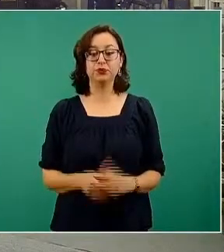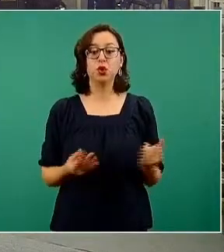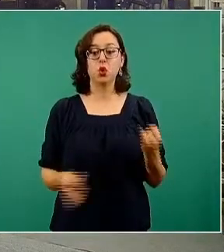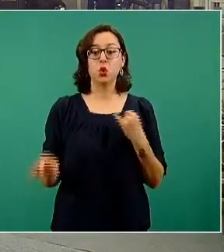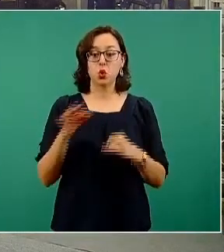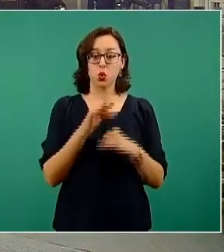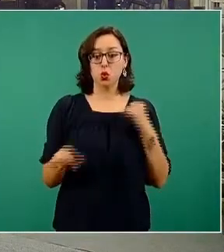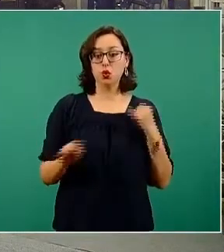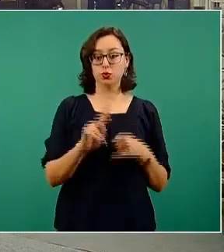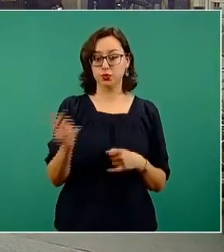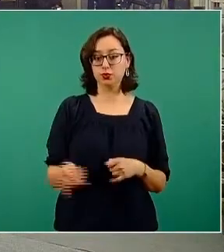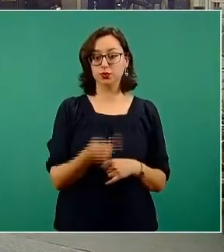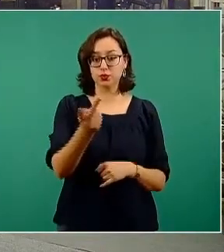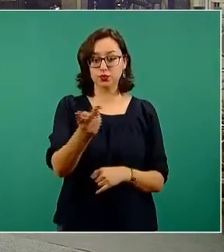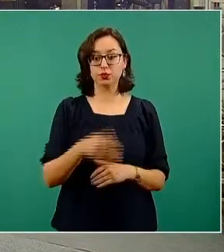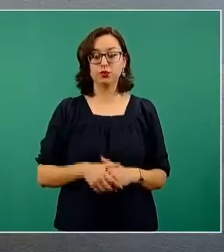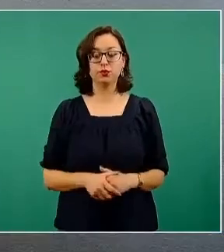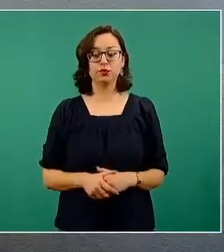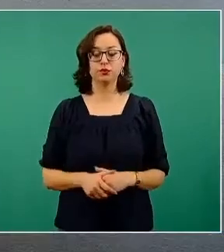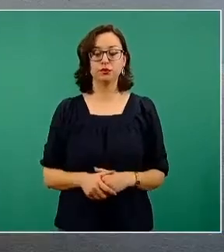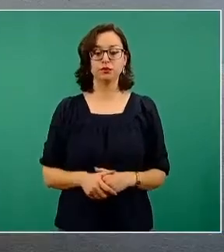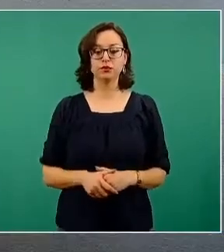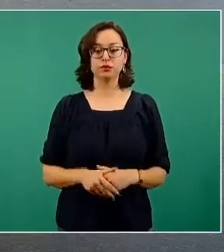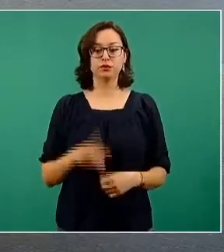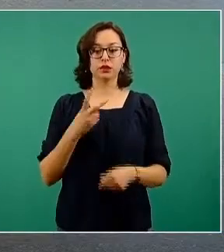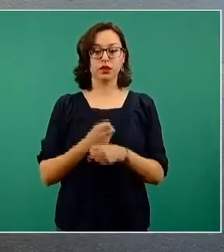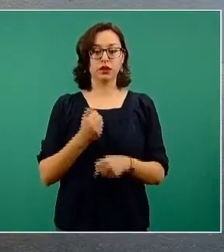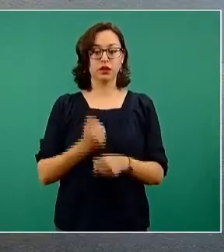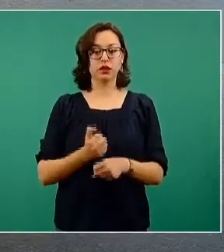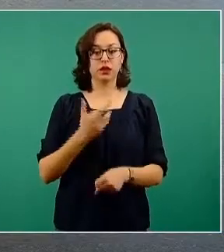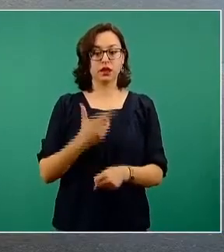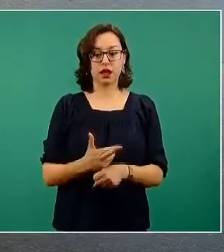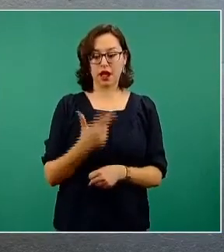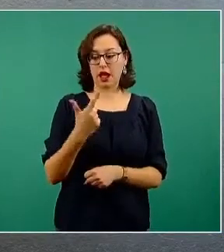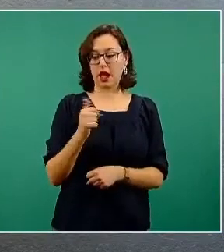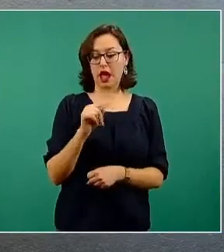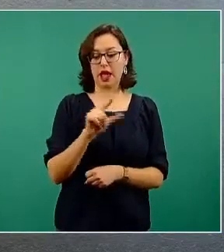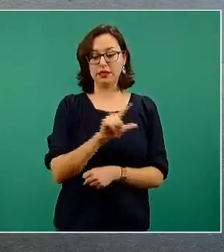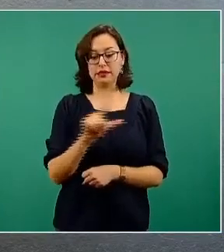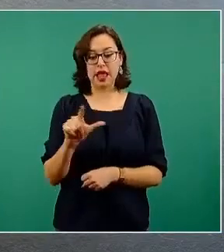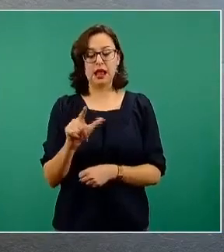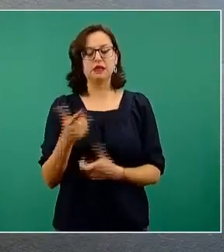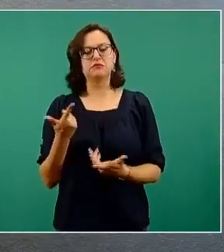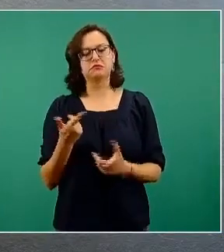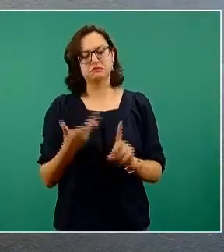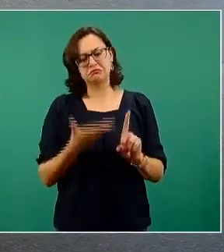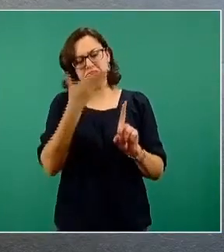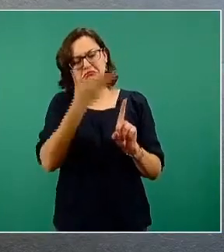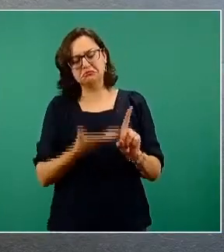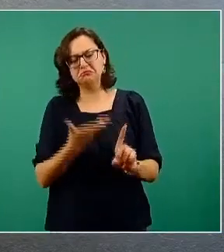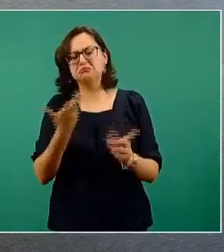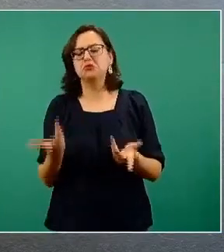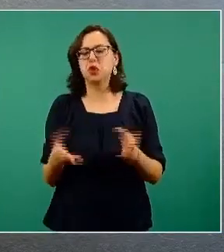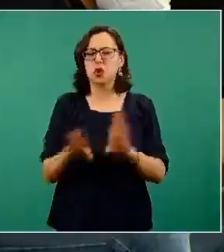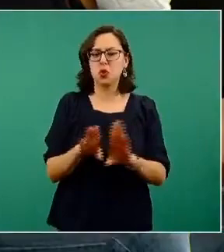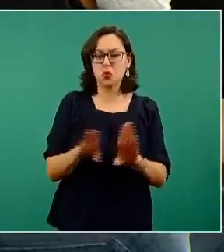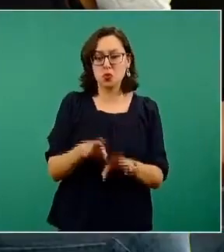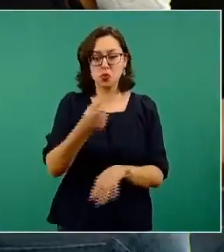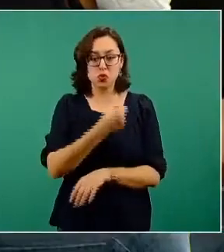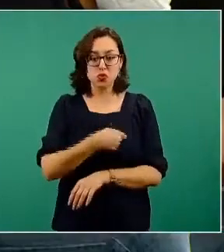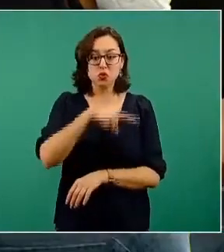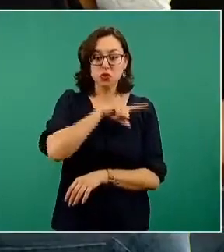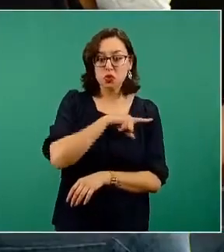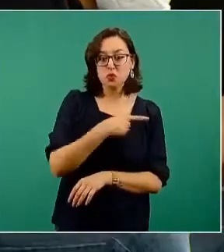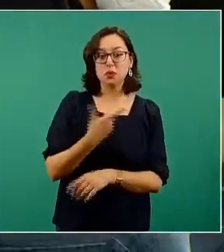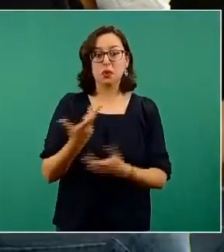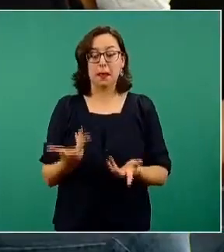por último, en el caso del subsecretario López-Gatell, ¿cuál es ahorita su nuevo su estado de salud?